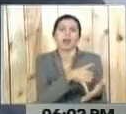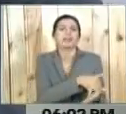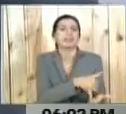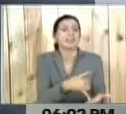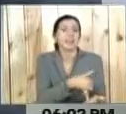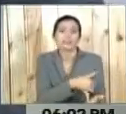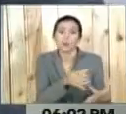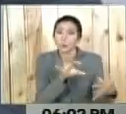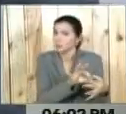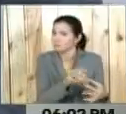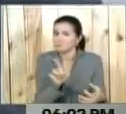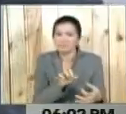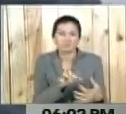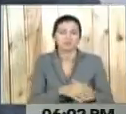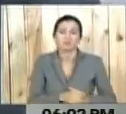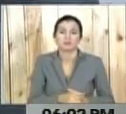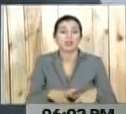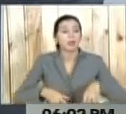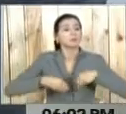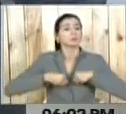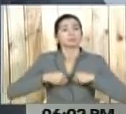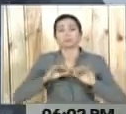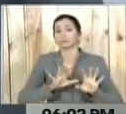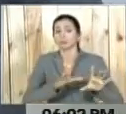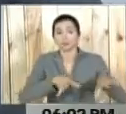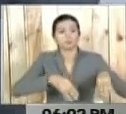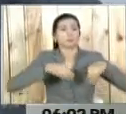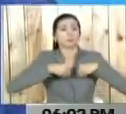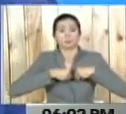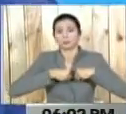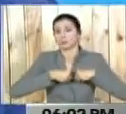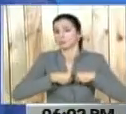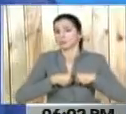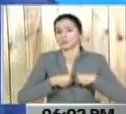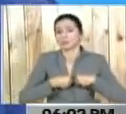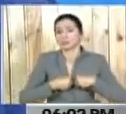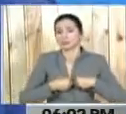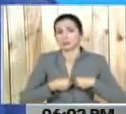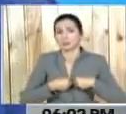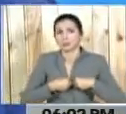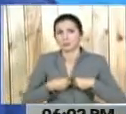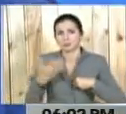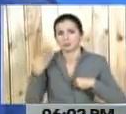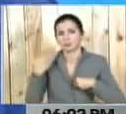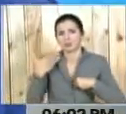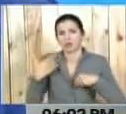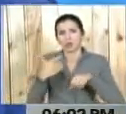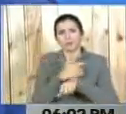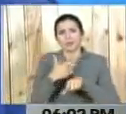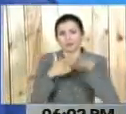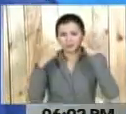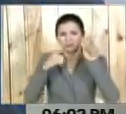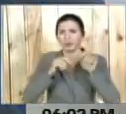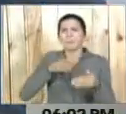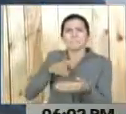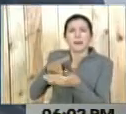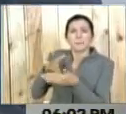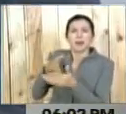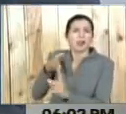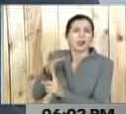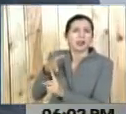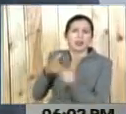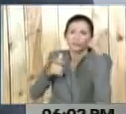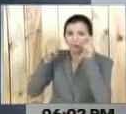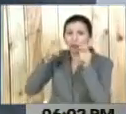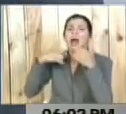que asumió la decisión de enfrentar a... en el pasado el gobierno de Chávez y ahora el gobierno de